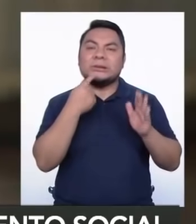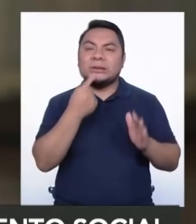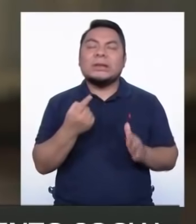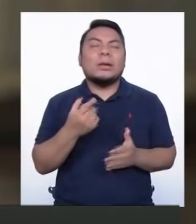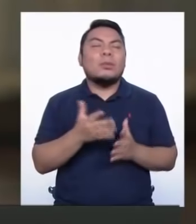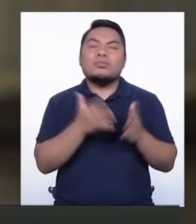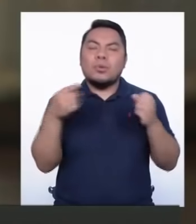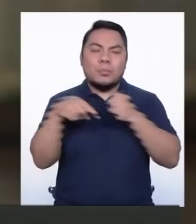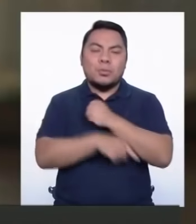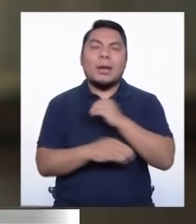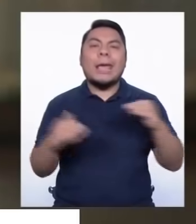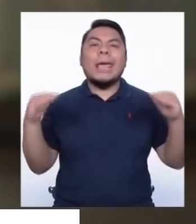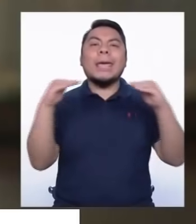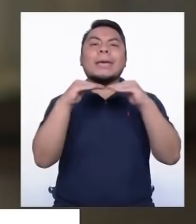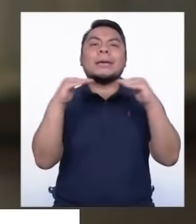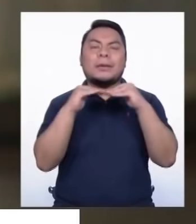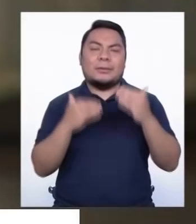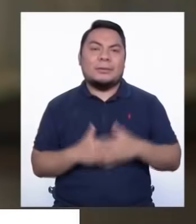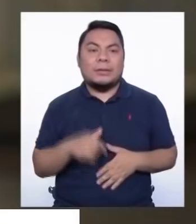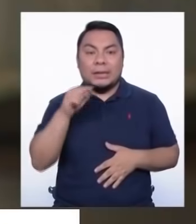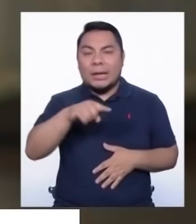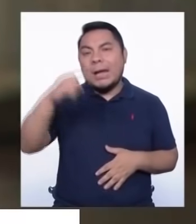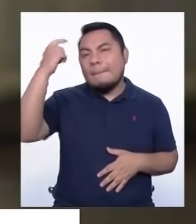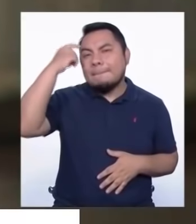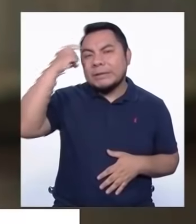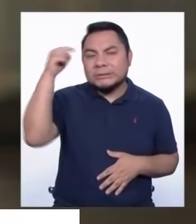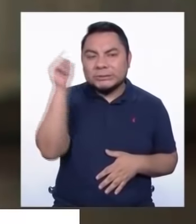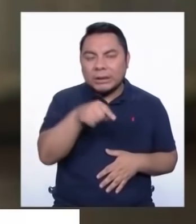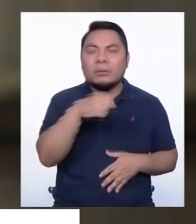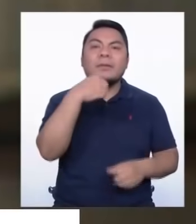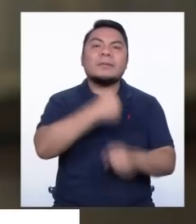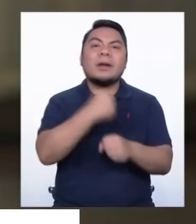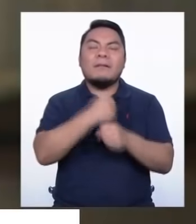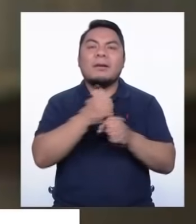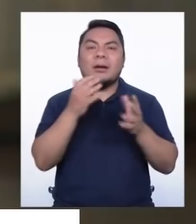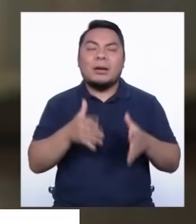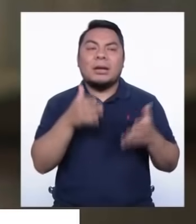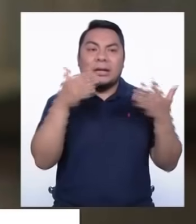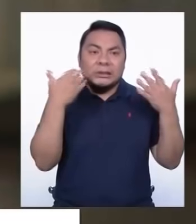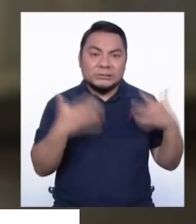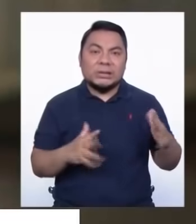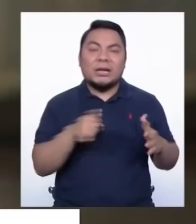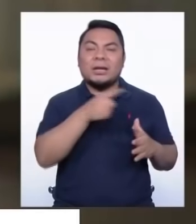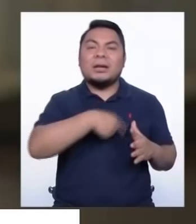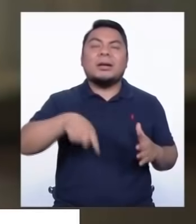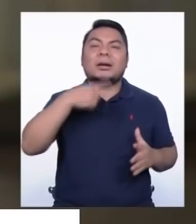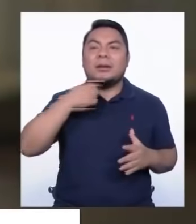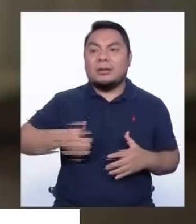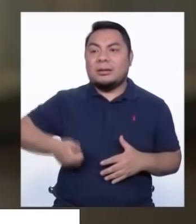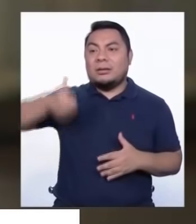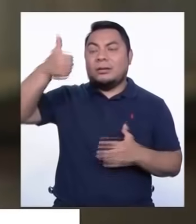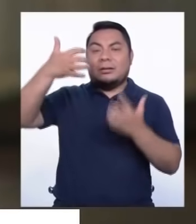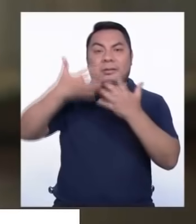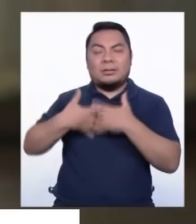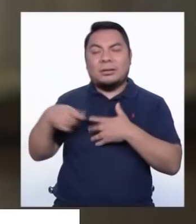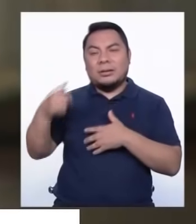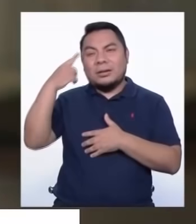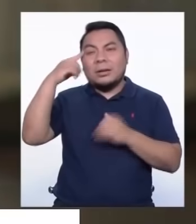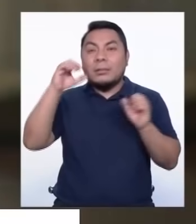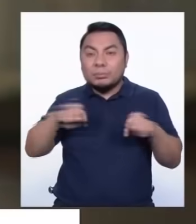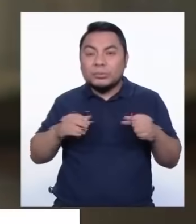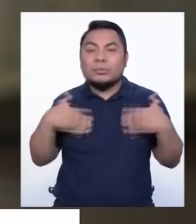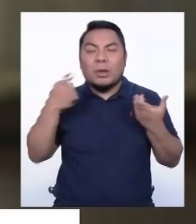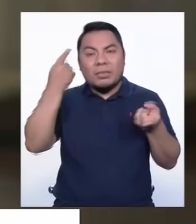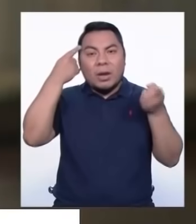equidad. Está pensado en trabajadores que, habiendo agotado con los empleadores la posibilidad de